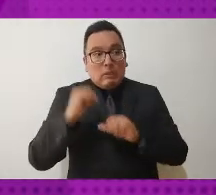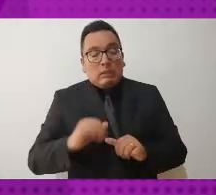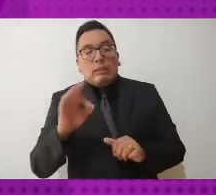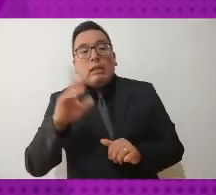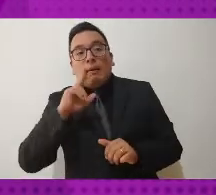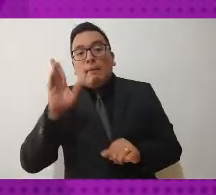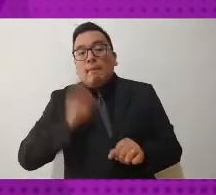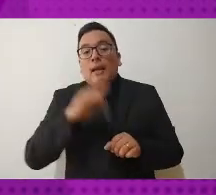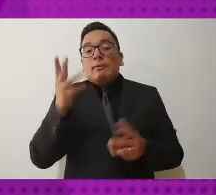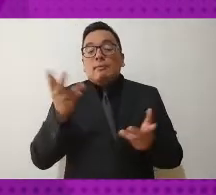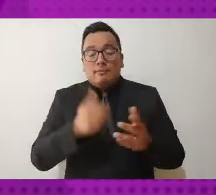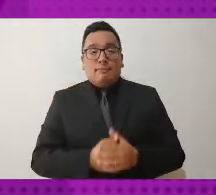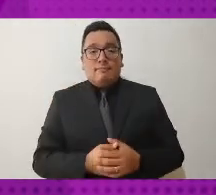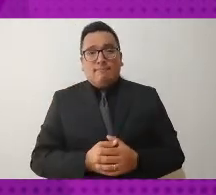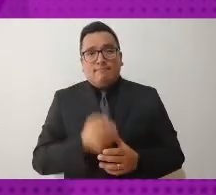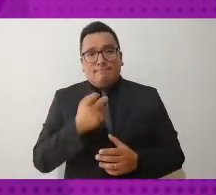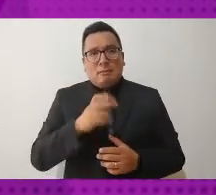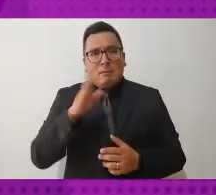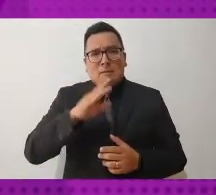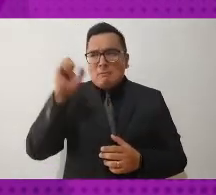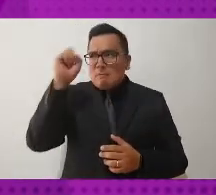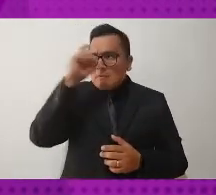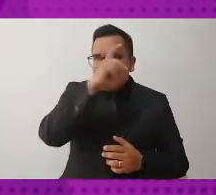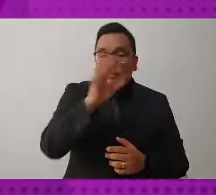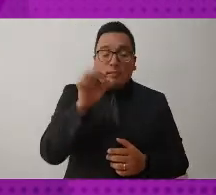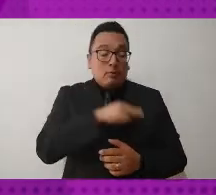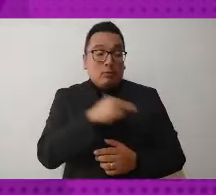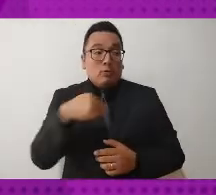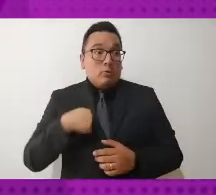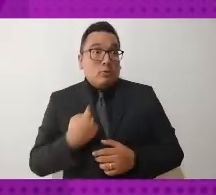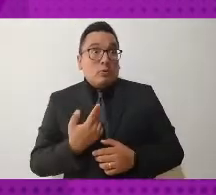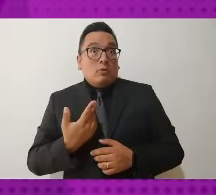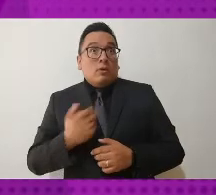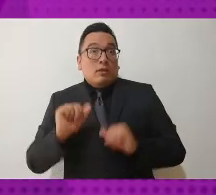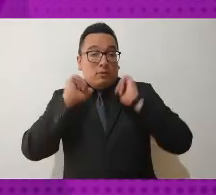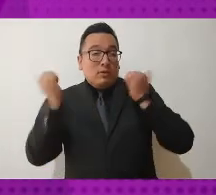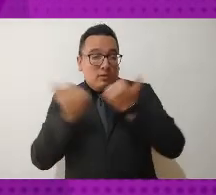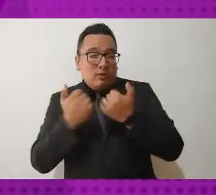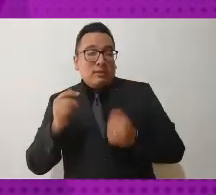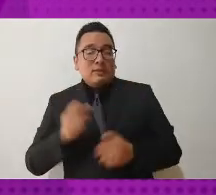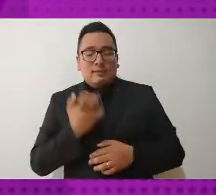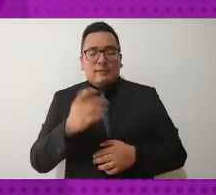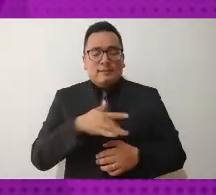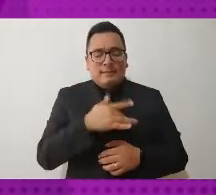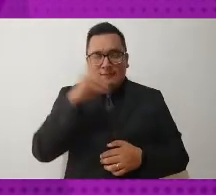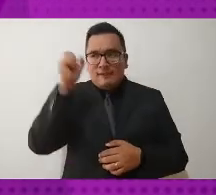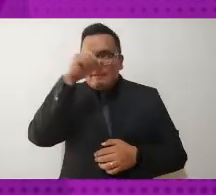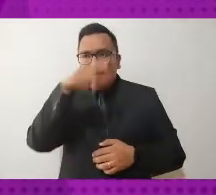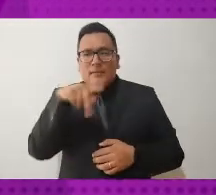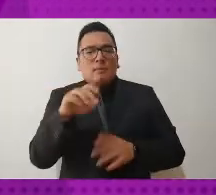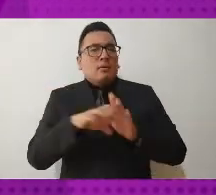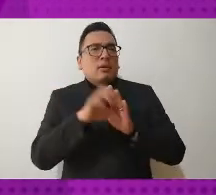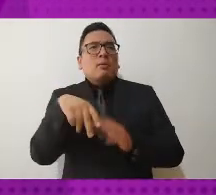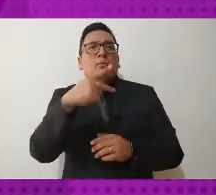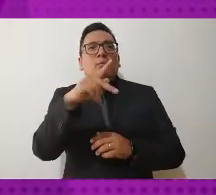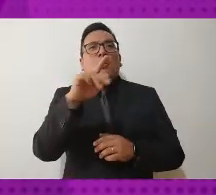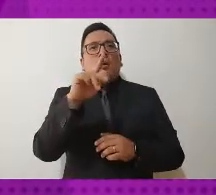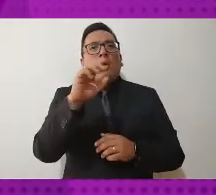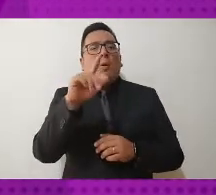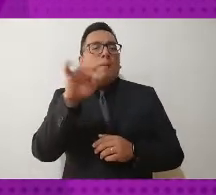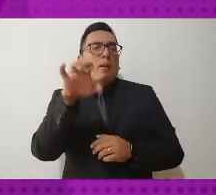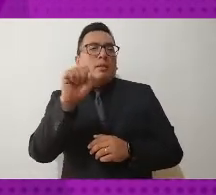para la comunidad si bien es un tema complicado hasta para nosotros como activistas el hecho pues me imagino que para los hombres es aún mayor